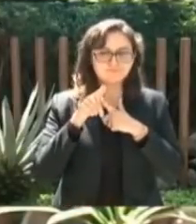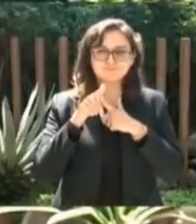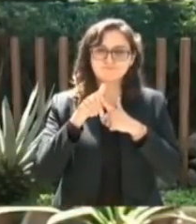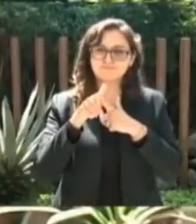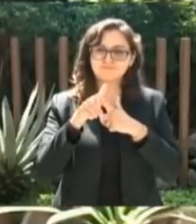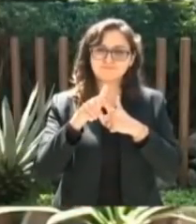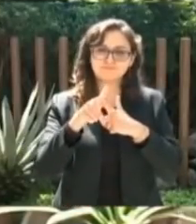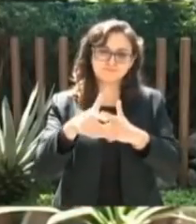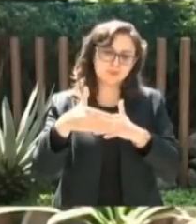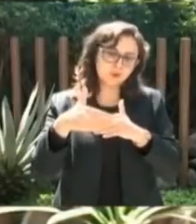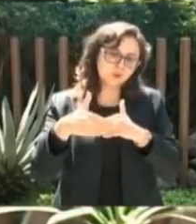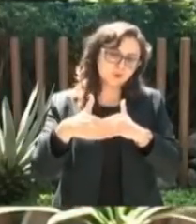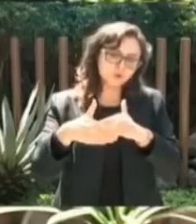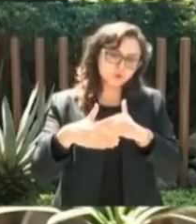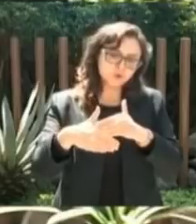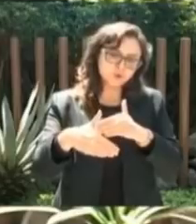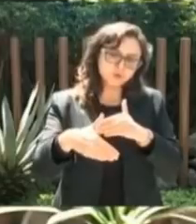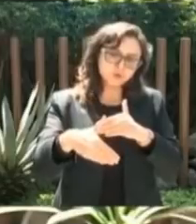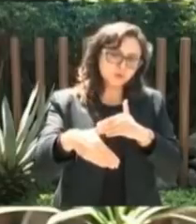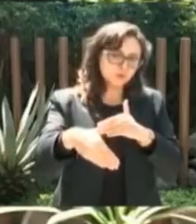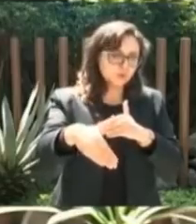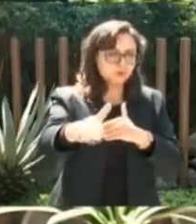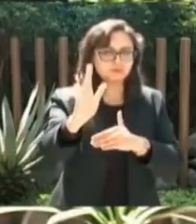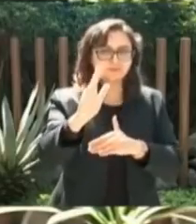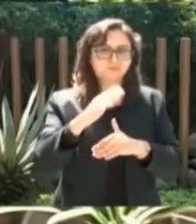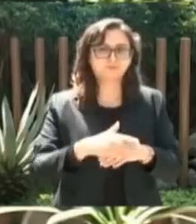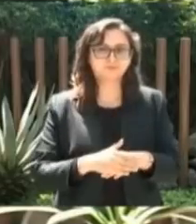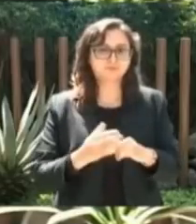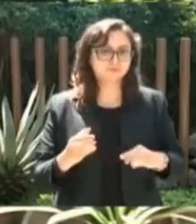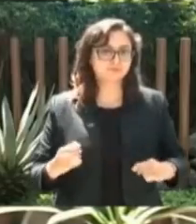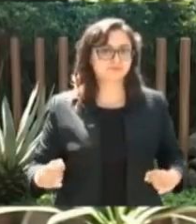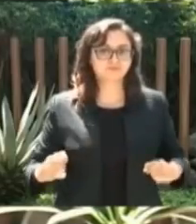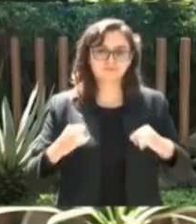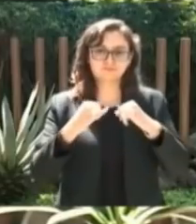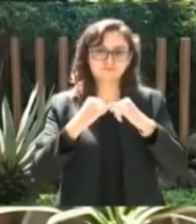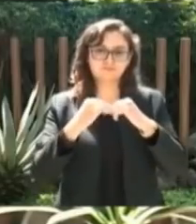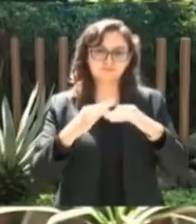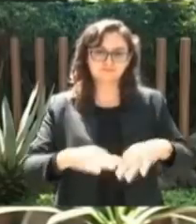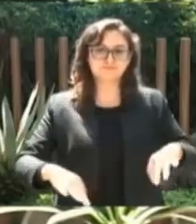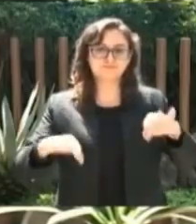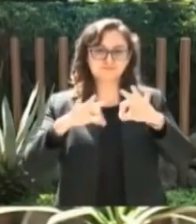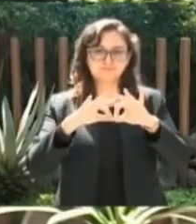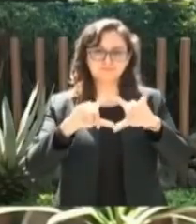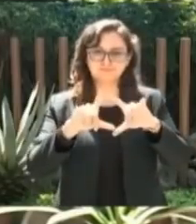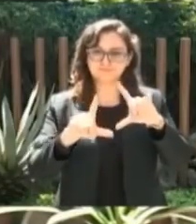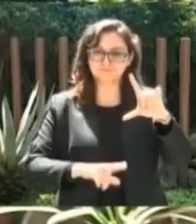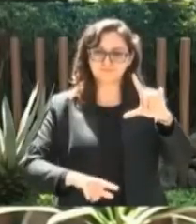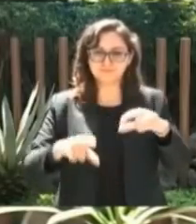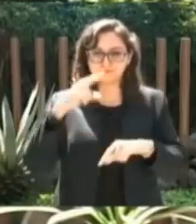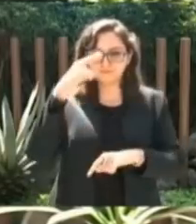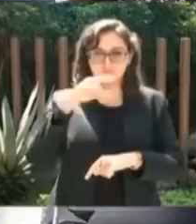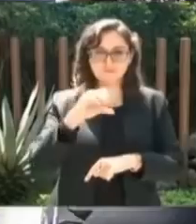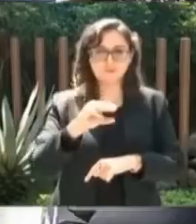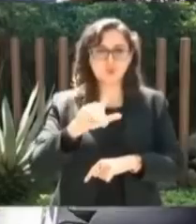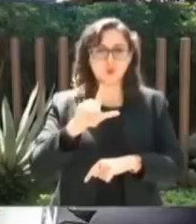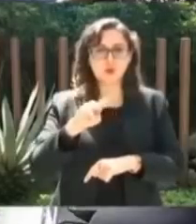esta importantísima institución de México, el Colegio de México. Muchas